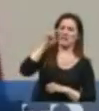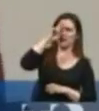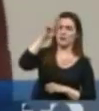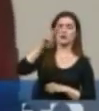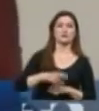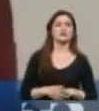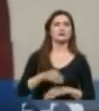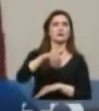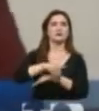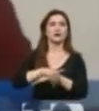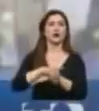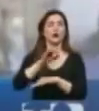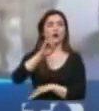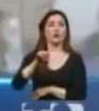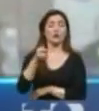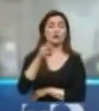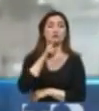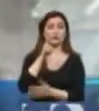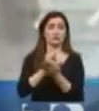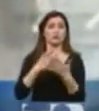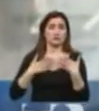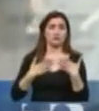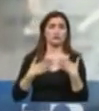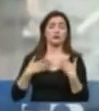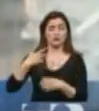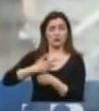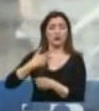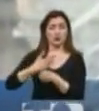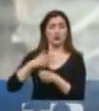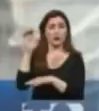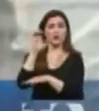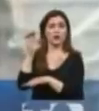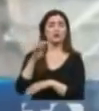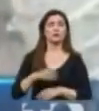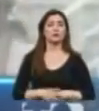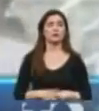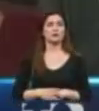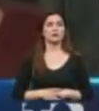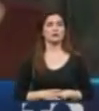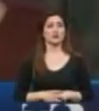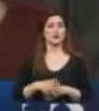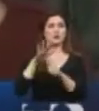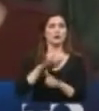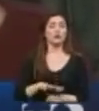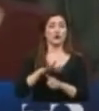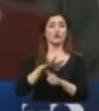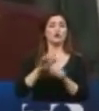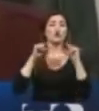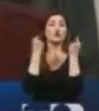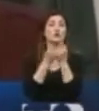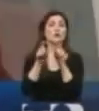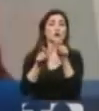La tarde de este jueves reconoció que es quien aparece en el video grabado en enero de este año. Aseguró que estaba siendo sometida a presiones por parte de un